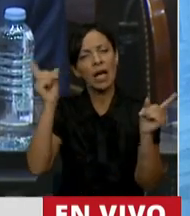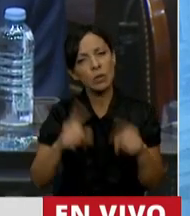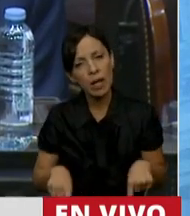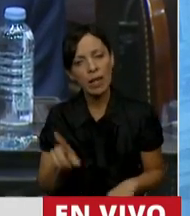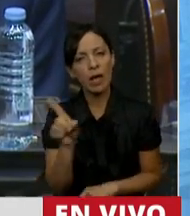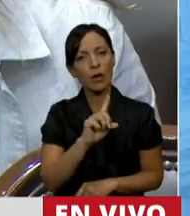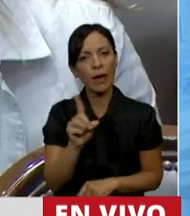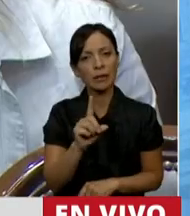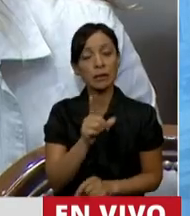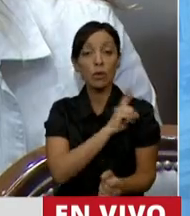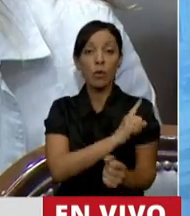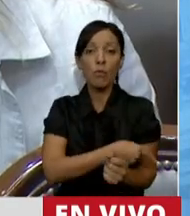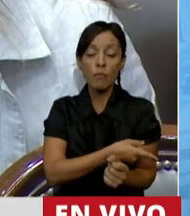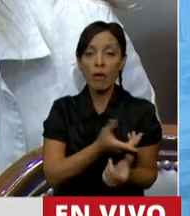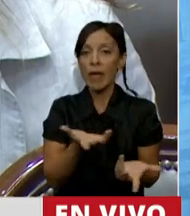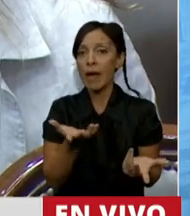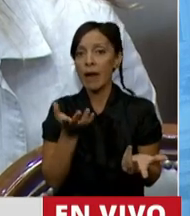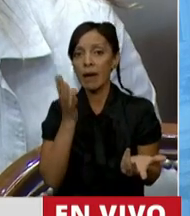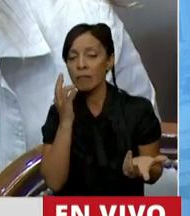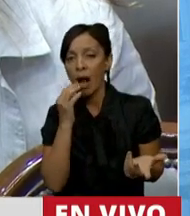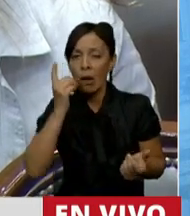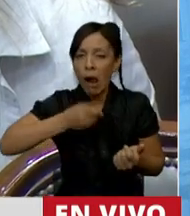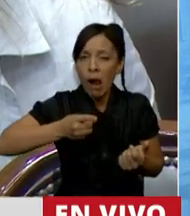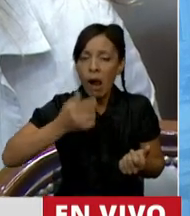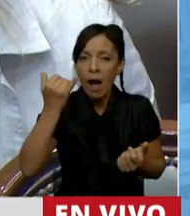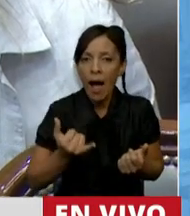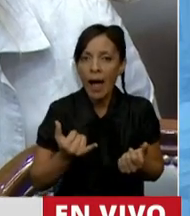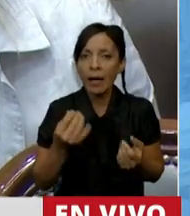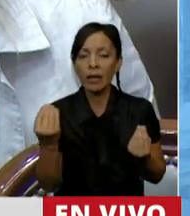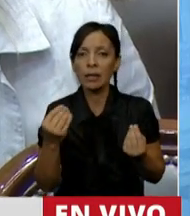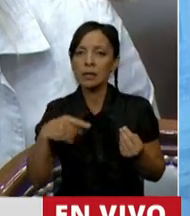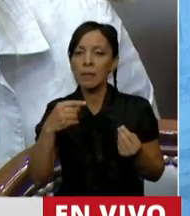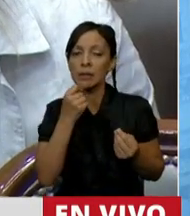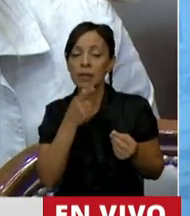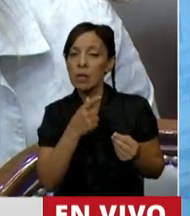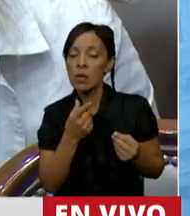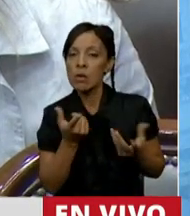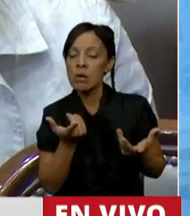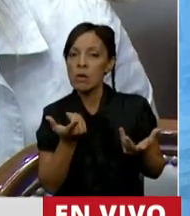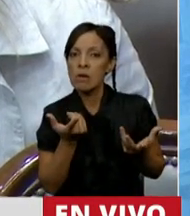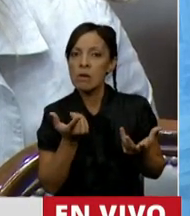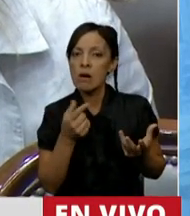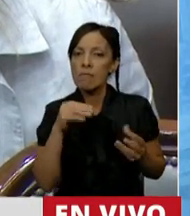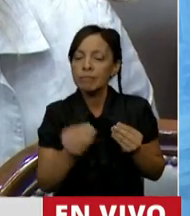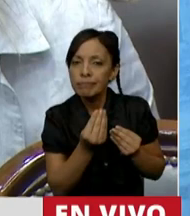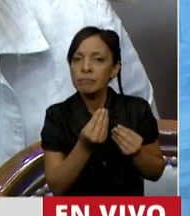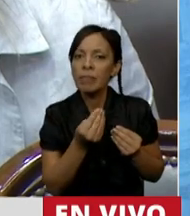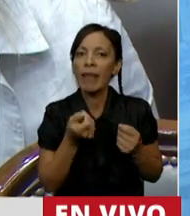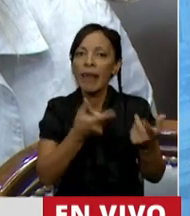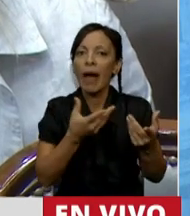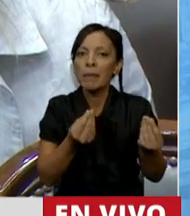que siempre que un poder se ejerce con desmesura, apele no solo a la fuerza, sino también al miedo. Para